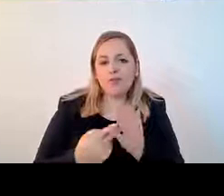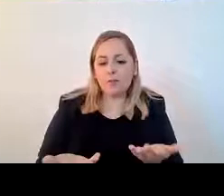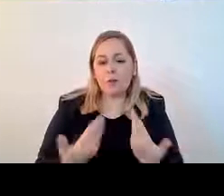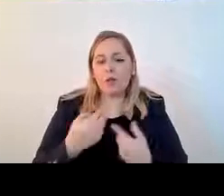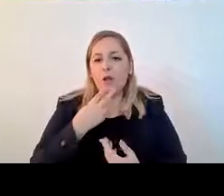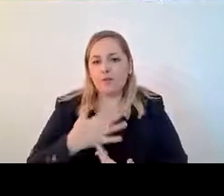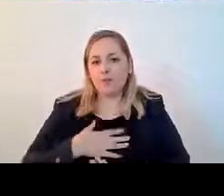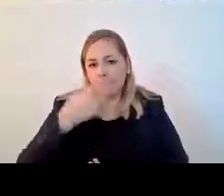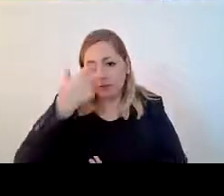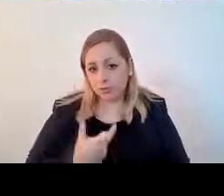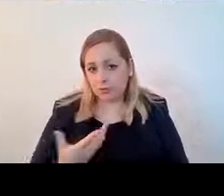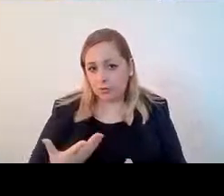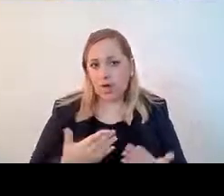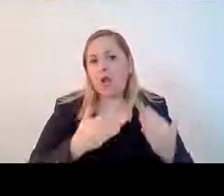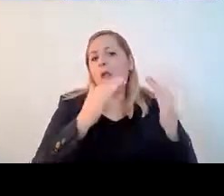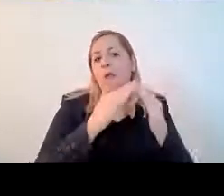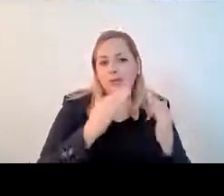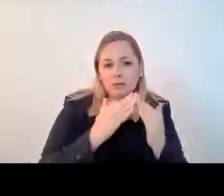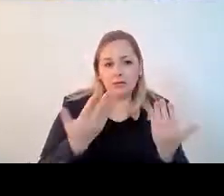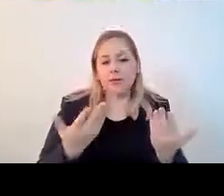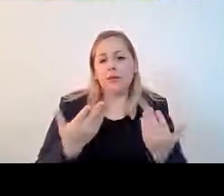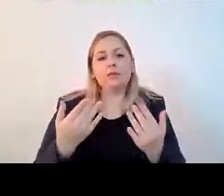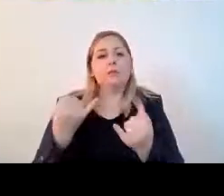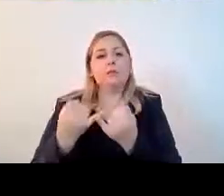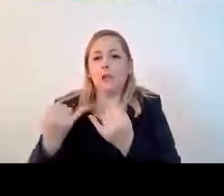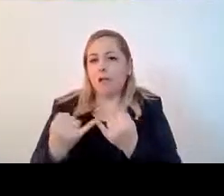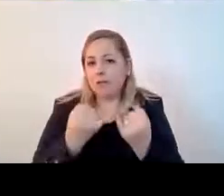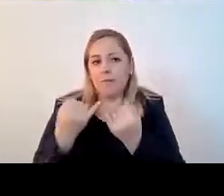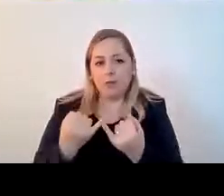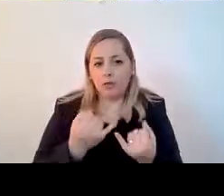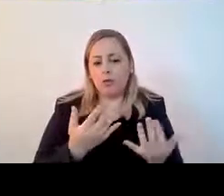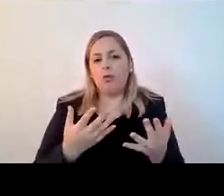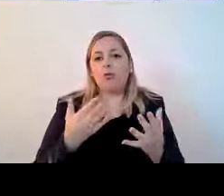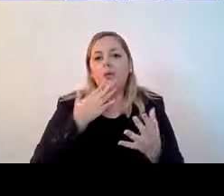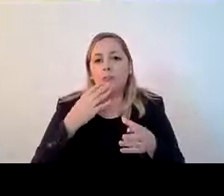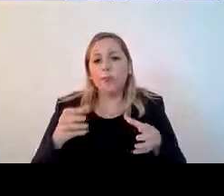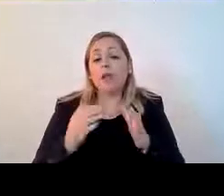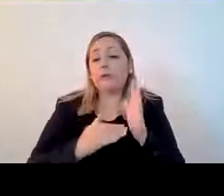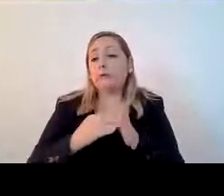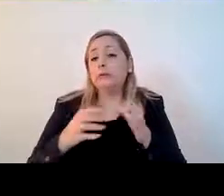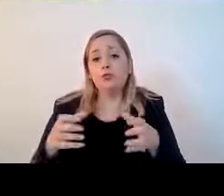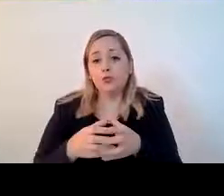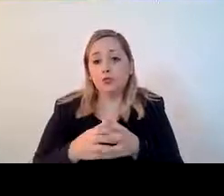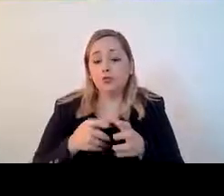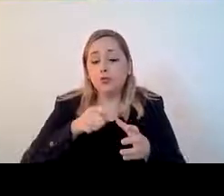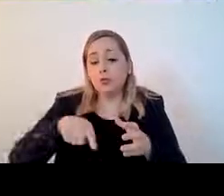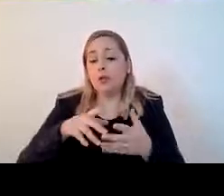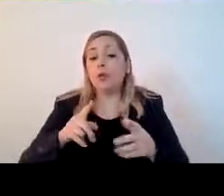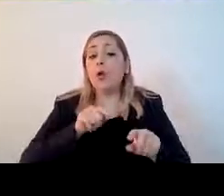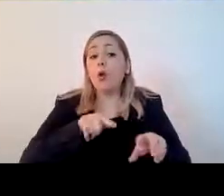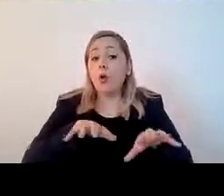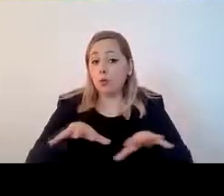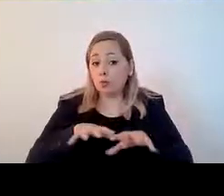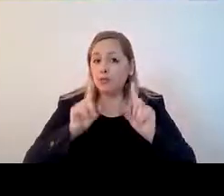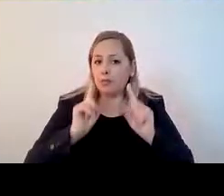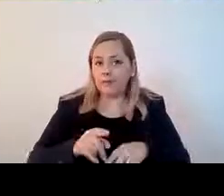personal, a nivel del hogar, a nivel de las amistades, a nivel grupal. Son cosas que vamos a tener que tomar